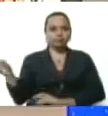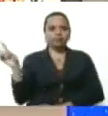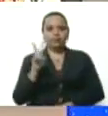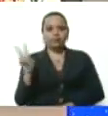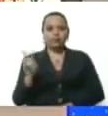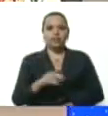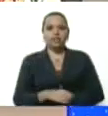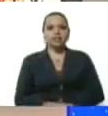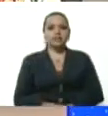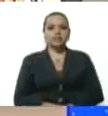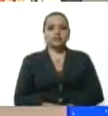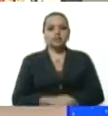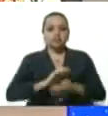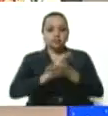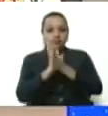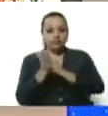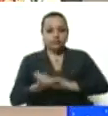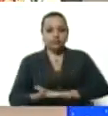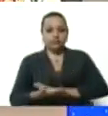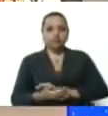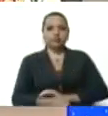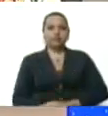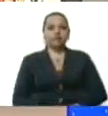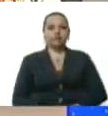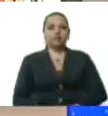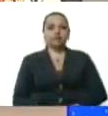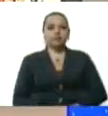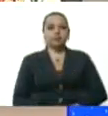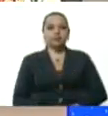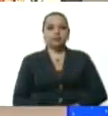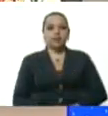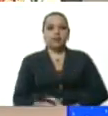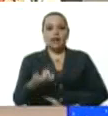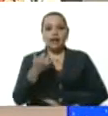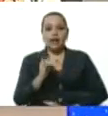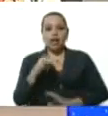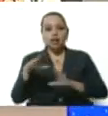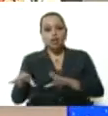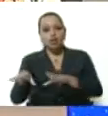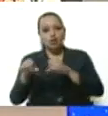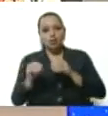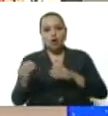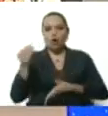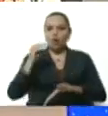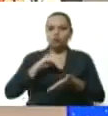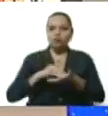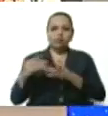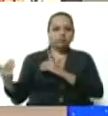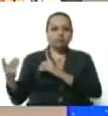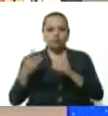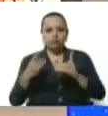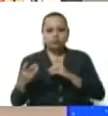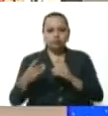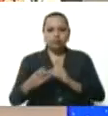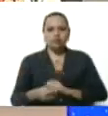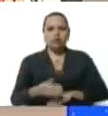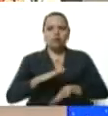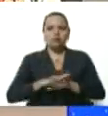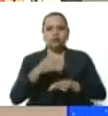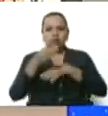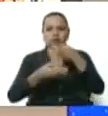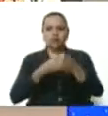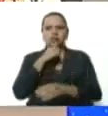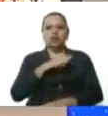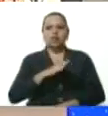cuando expiró el protocolo de Puerto España fue inmediatamente retomar las negociaciones. ¿Por qué estoy haciendo esta historia? Porque